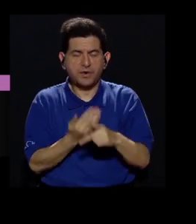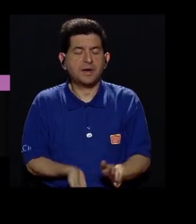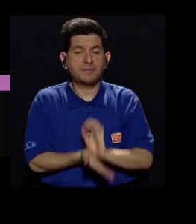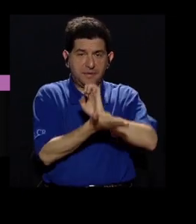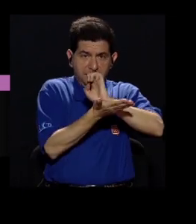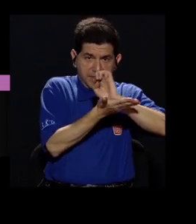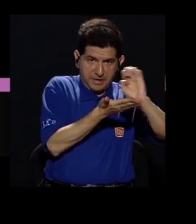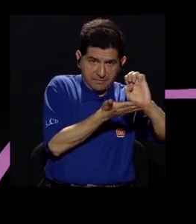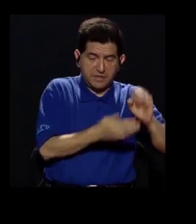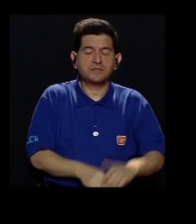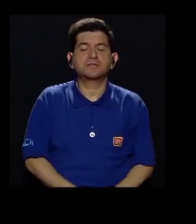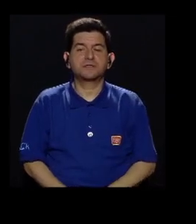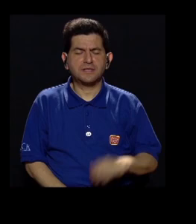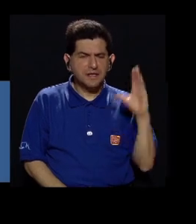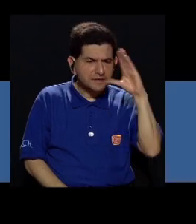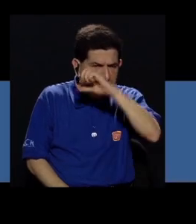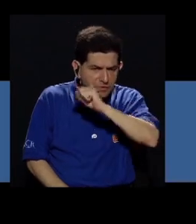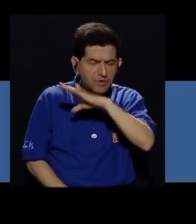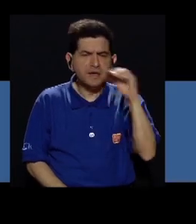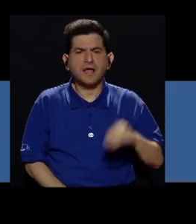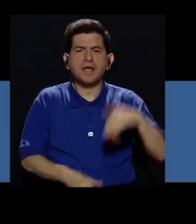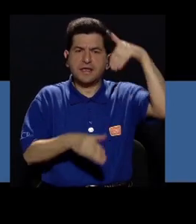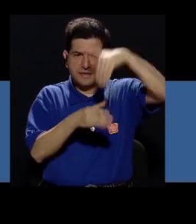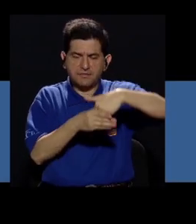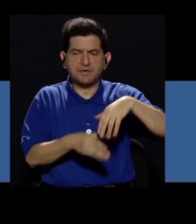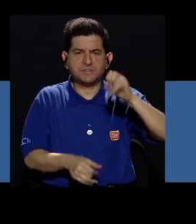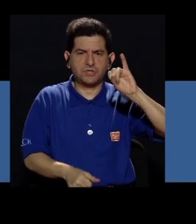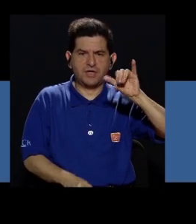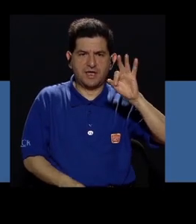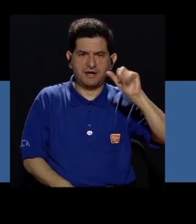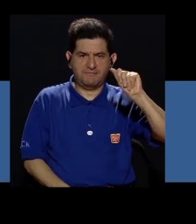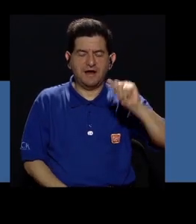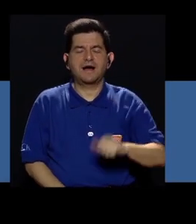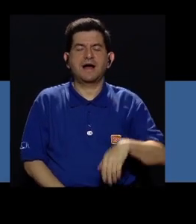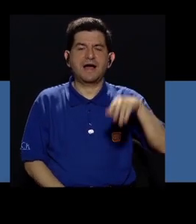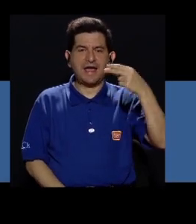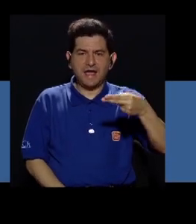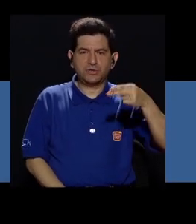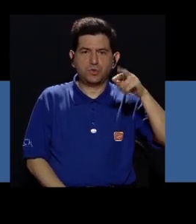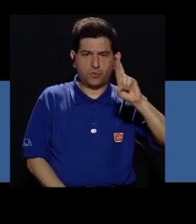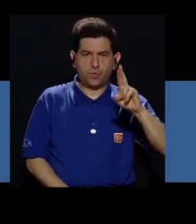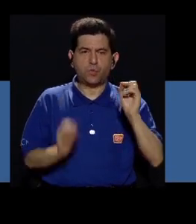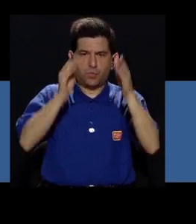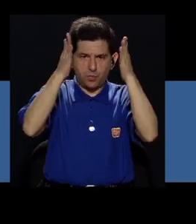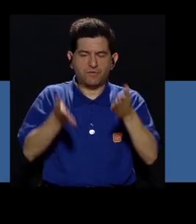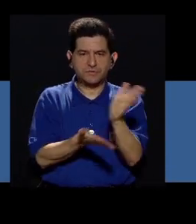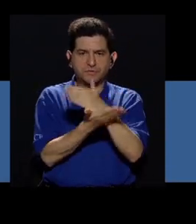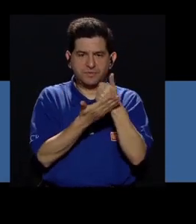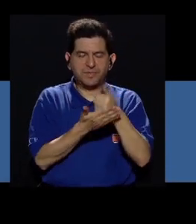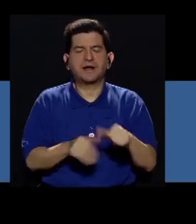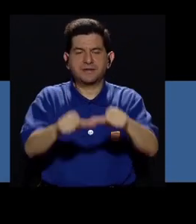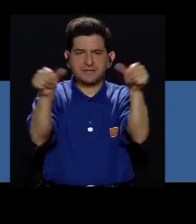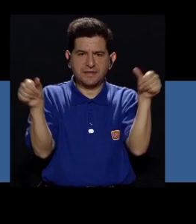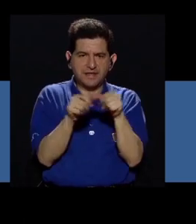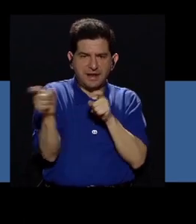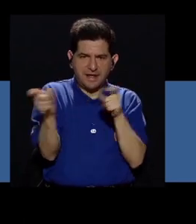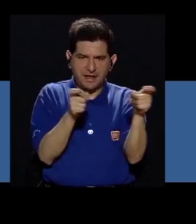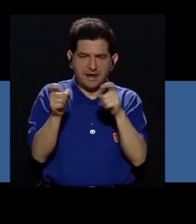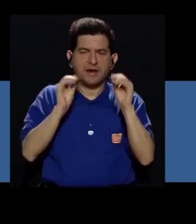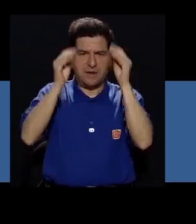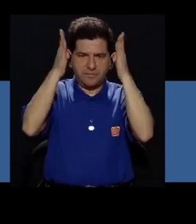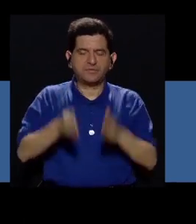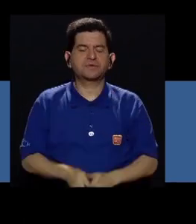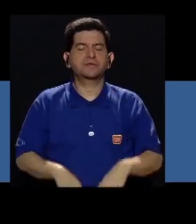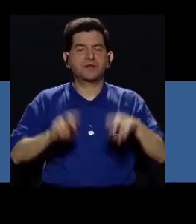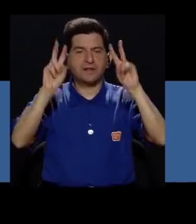el programa de prevención, detección e intervención del IAFA. El profesor Héctor Rubio es parte del equipo administrativo y docente